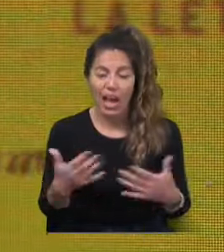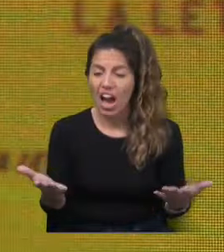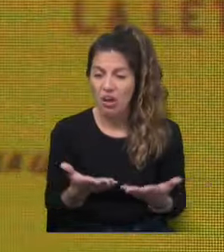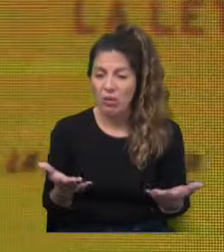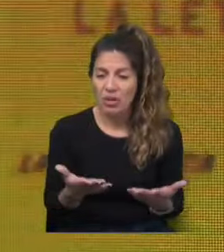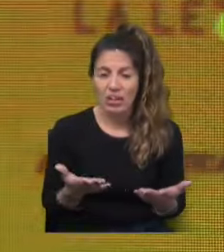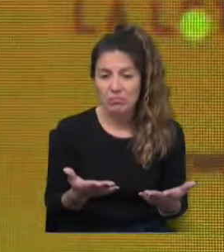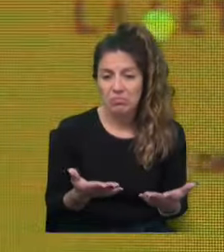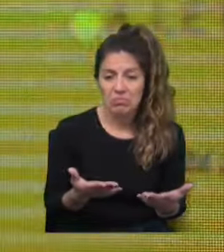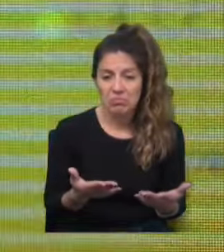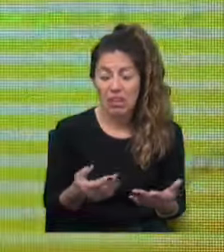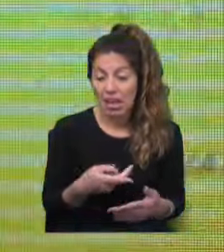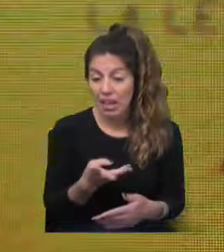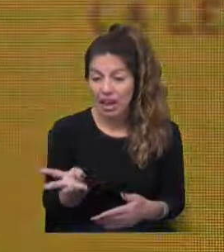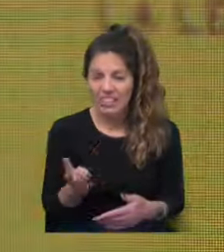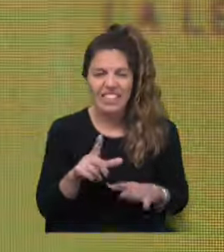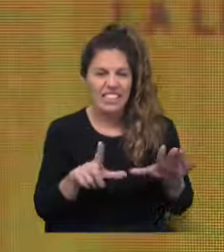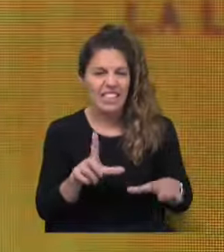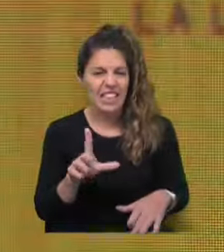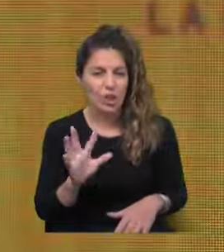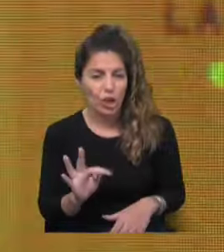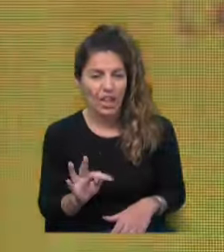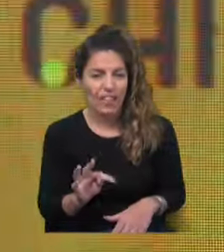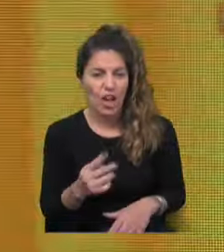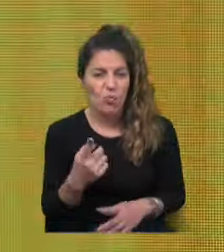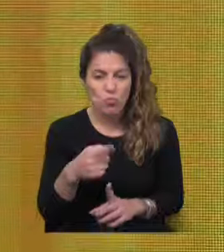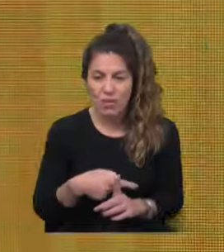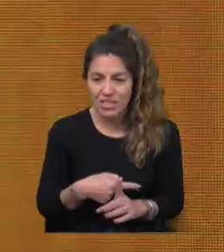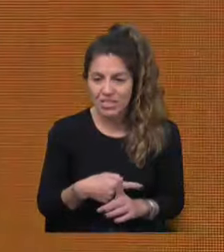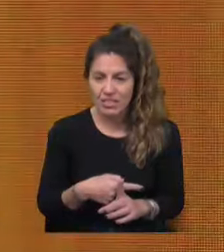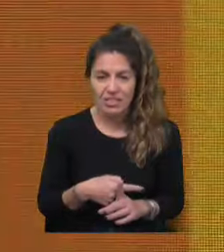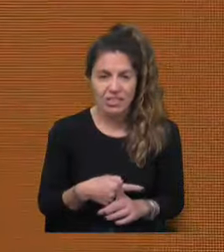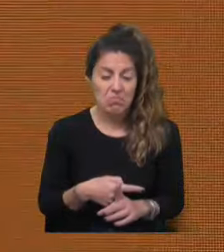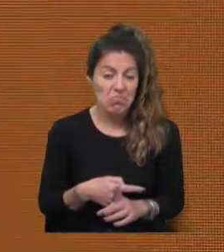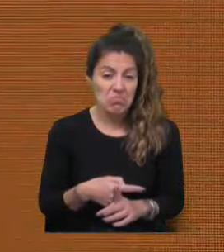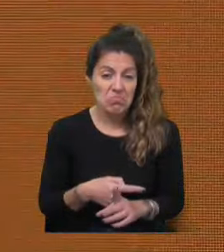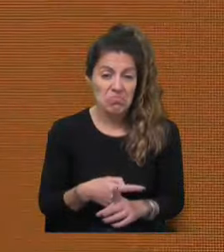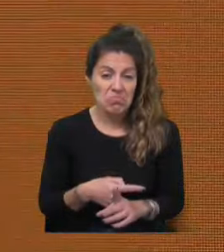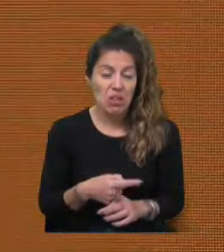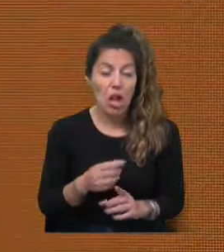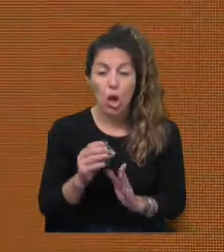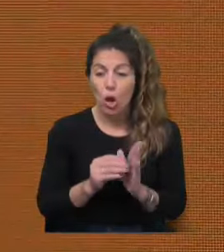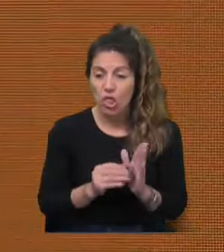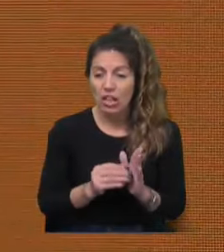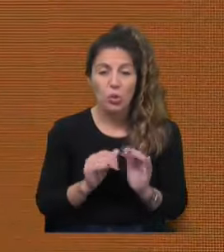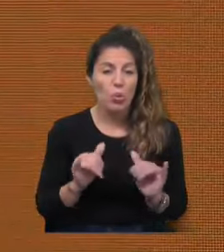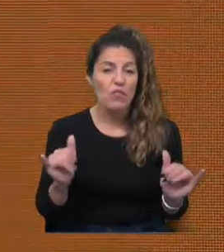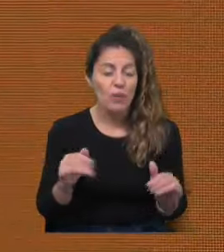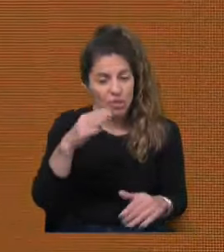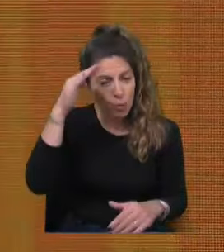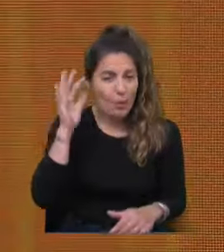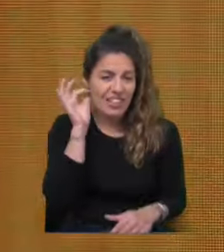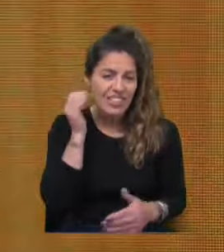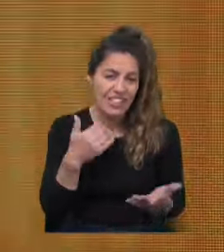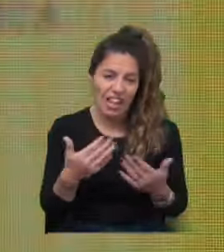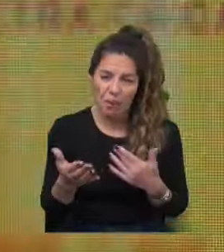tenemos estas cantidades, 7 toneladas en un mes, y los datos que había en algún informe sobre Marcet, que hablaba de,